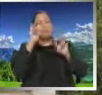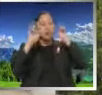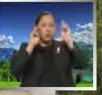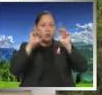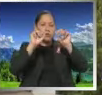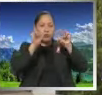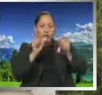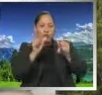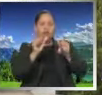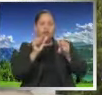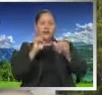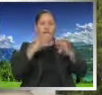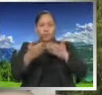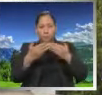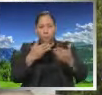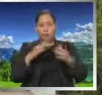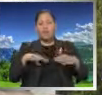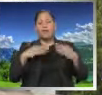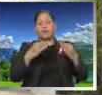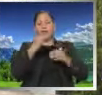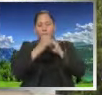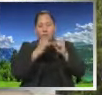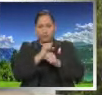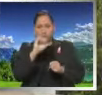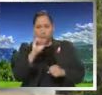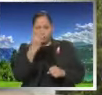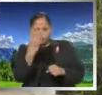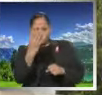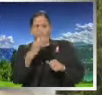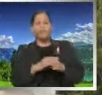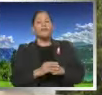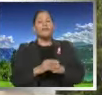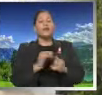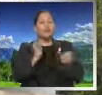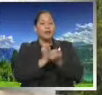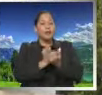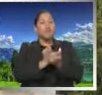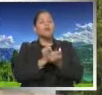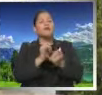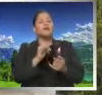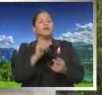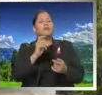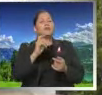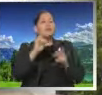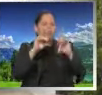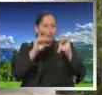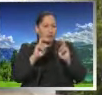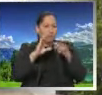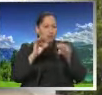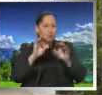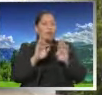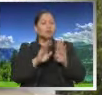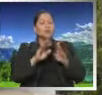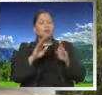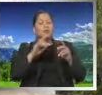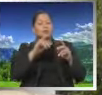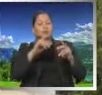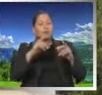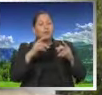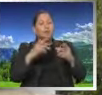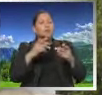es decir, se funda en el 64, y también hemos hablado de esta intención histórica por el arte público,